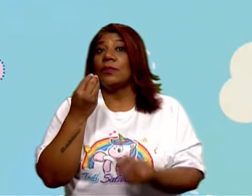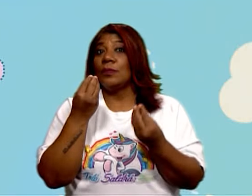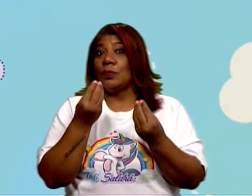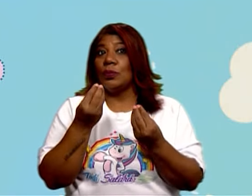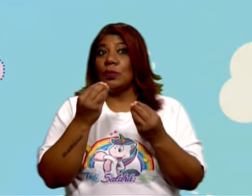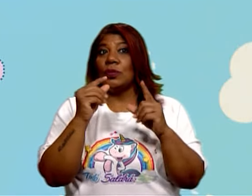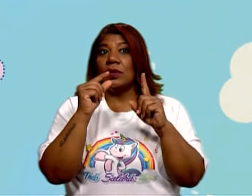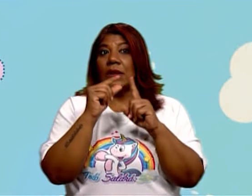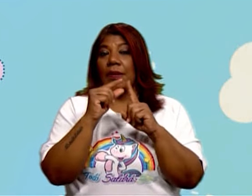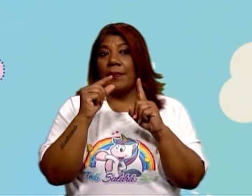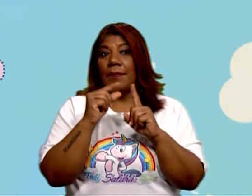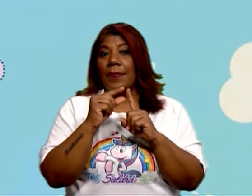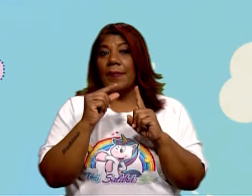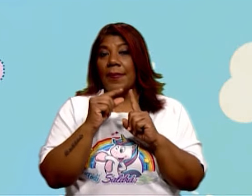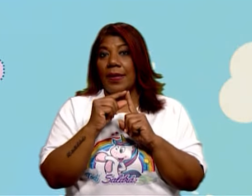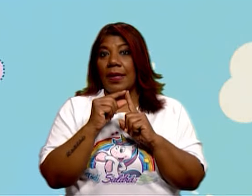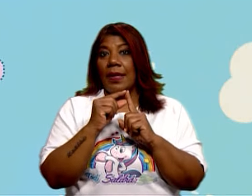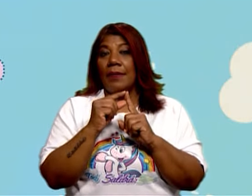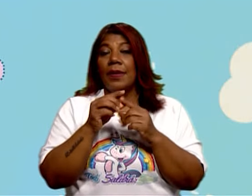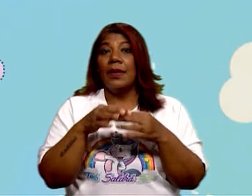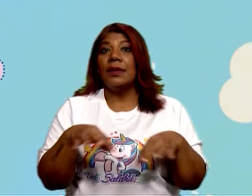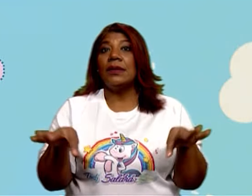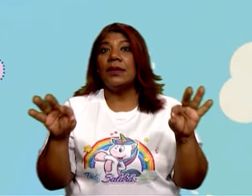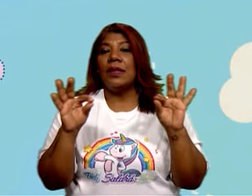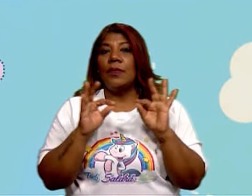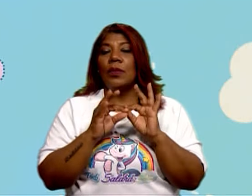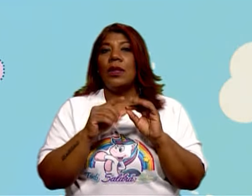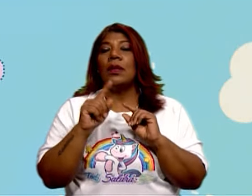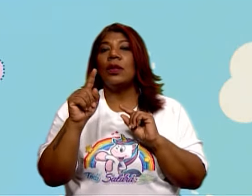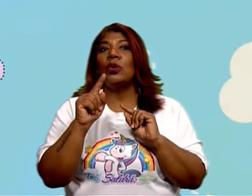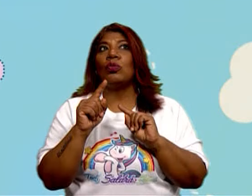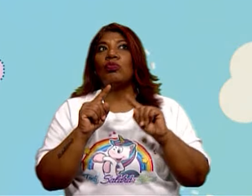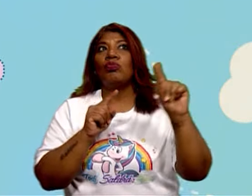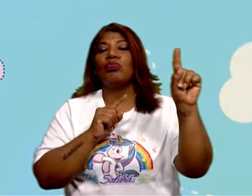claves. Vas a leer cada una de estas palabras y encuentra